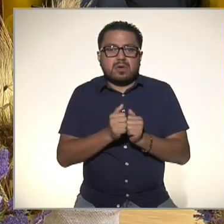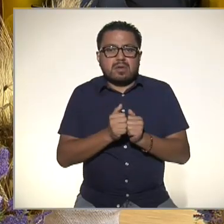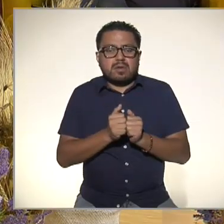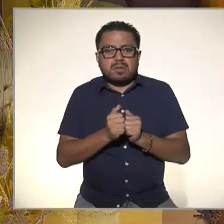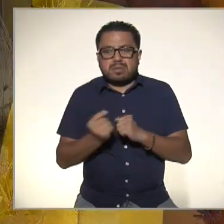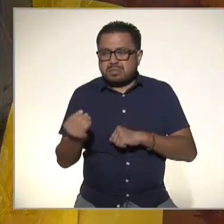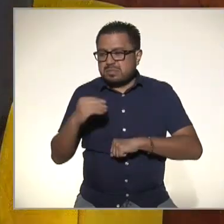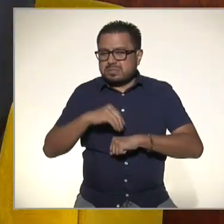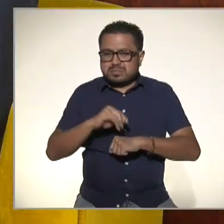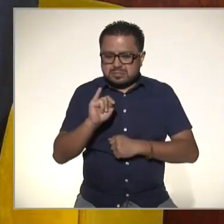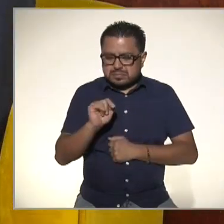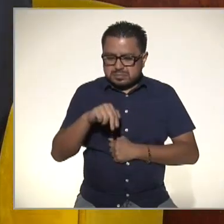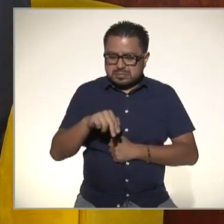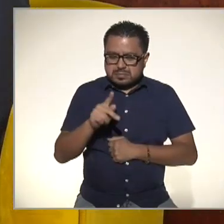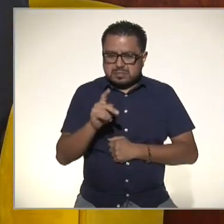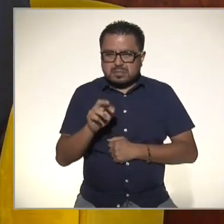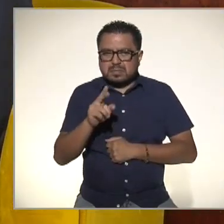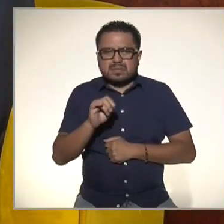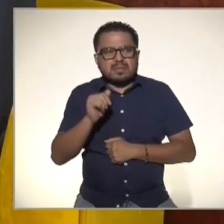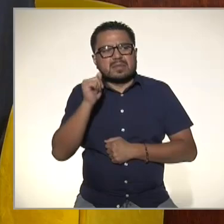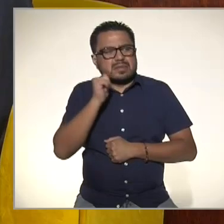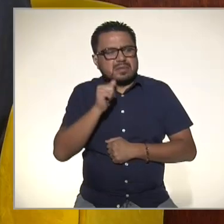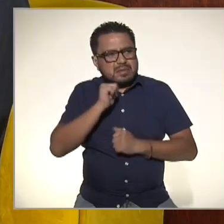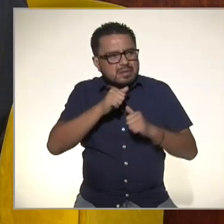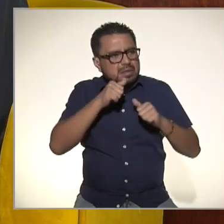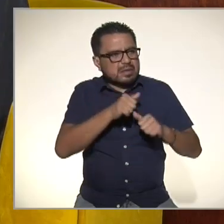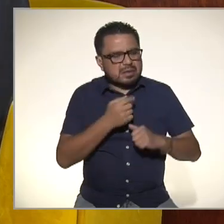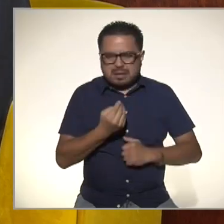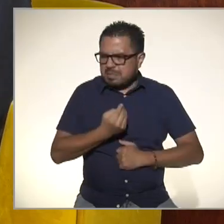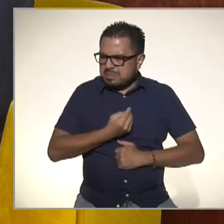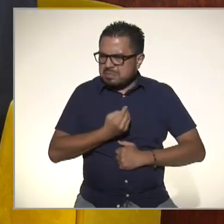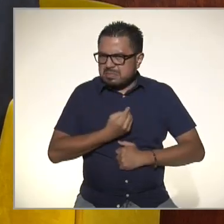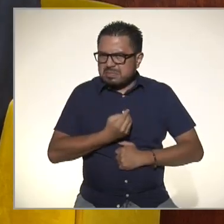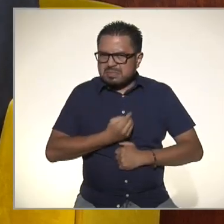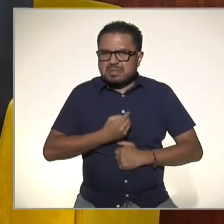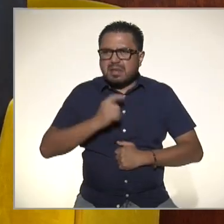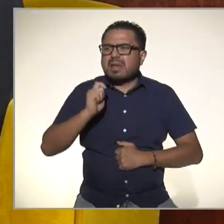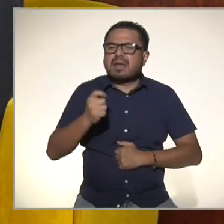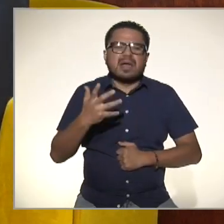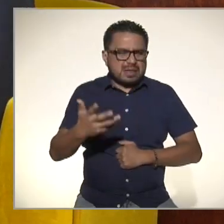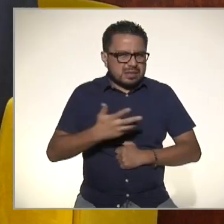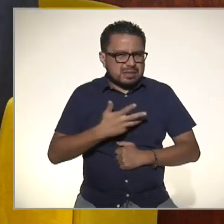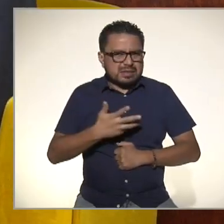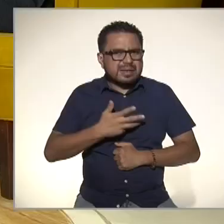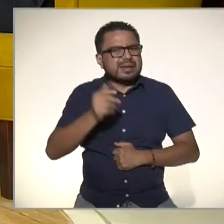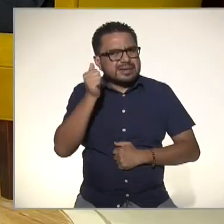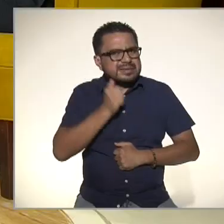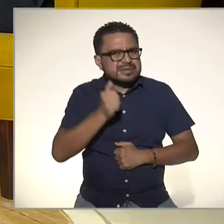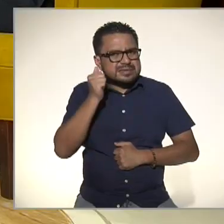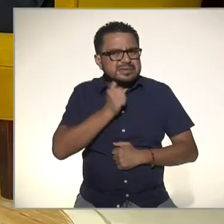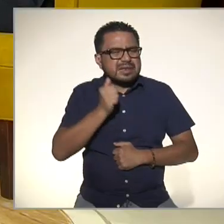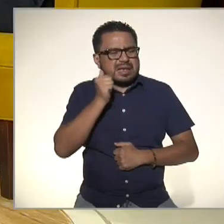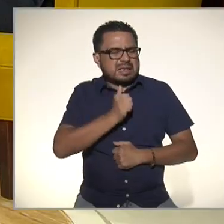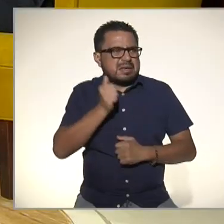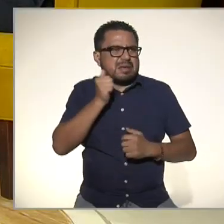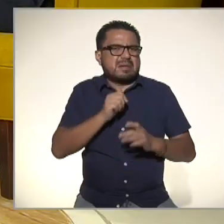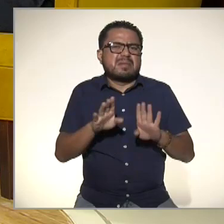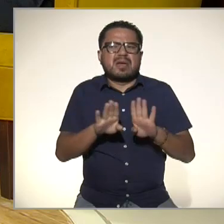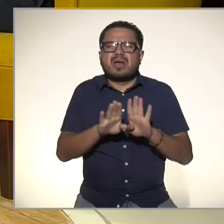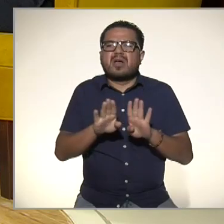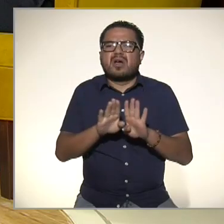impronta siempre de estar cumpliendo, de ser aguantador, de tener siempre, conquistar un montón de,